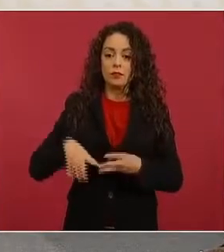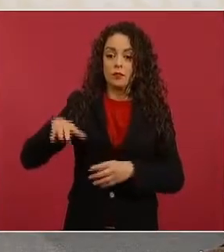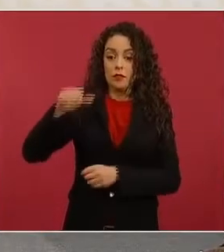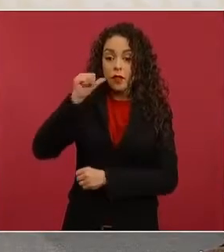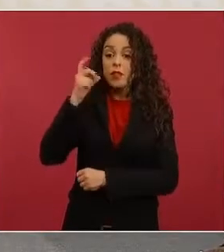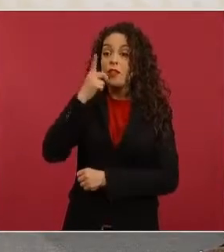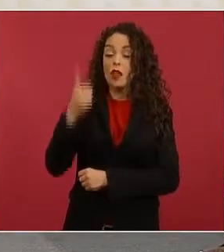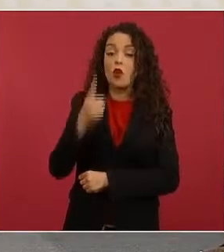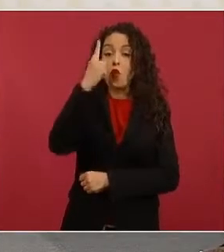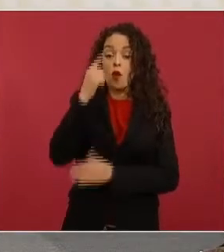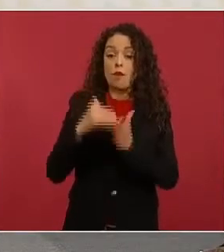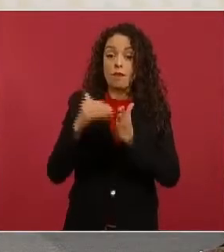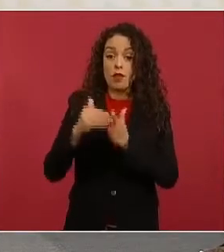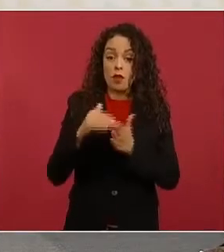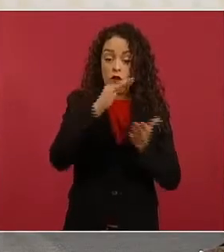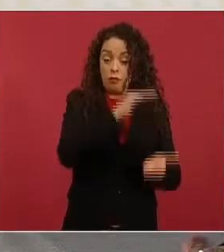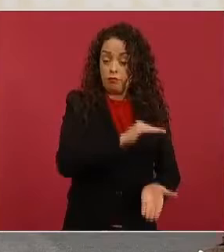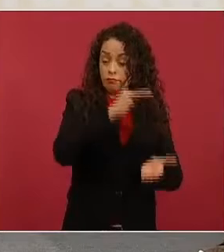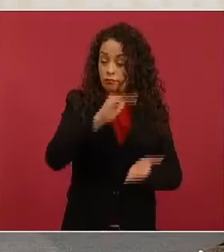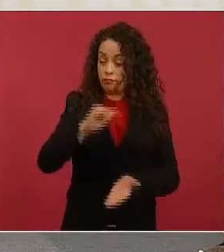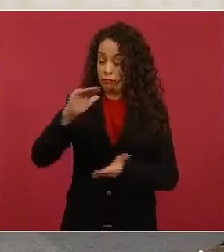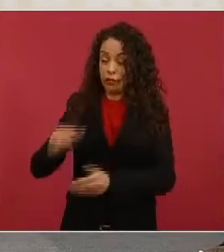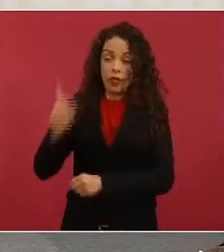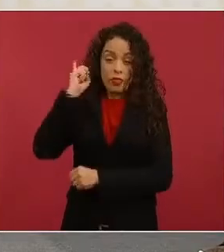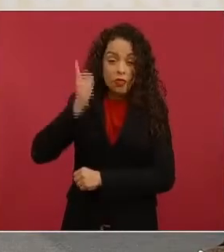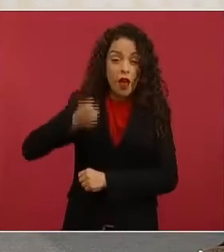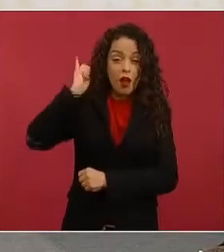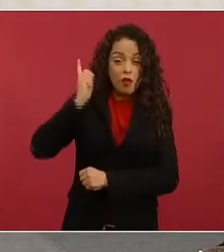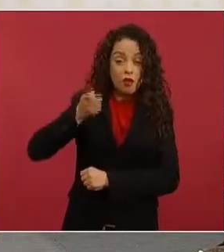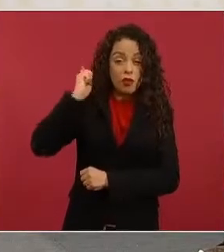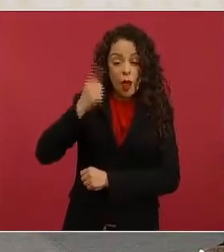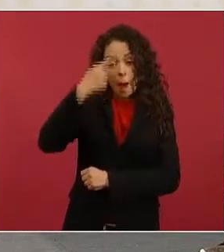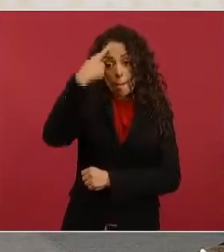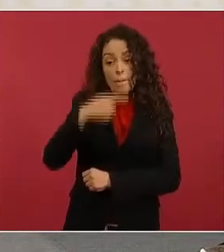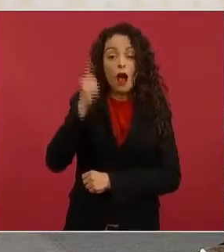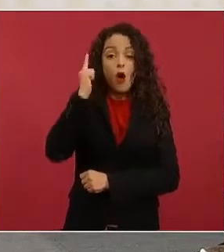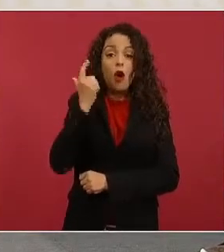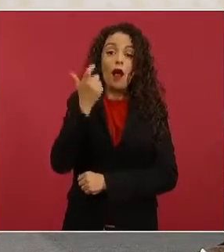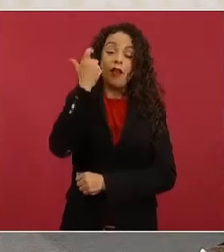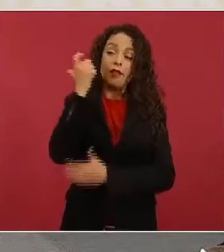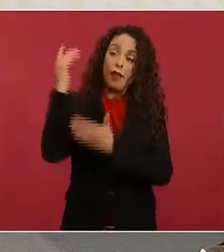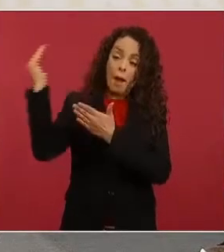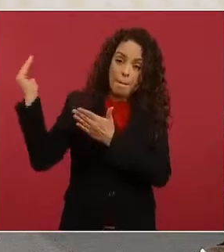barriles diarios de petróleo para bajar el precio